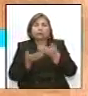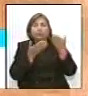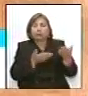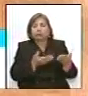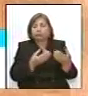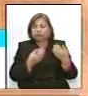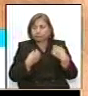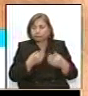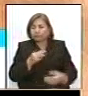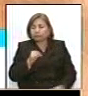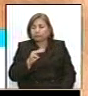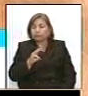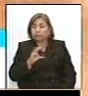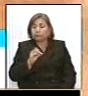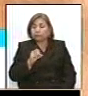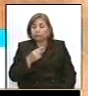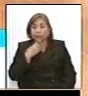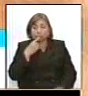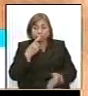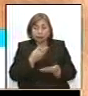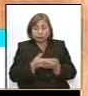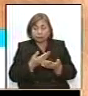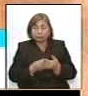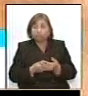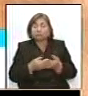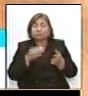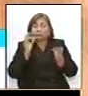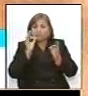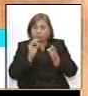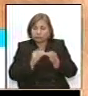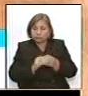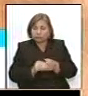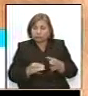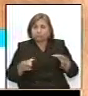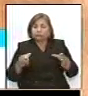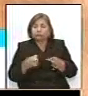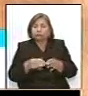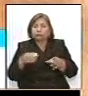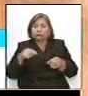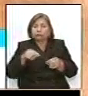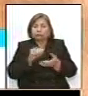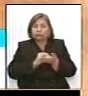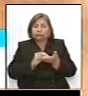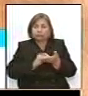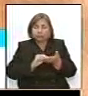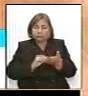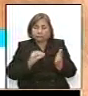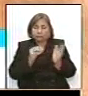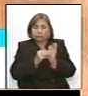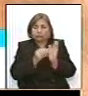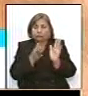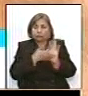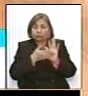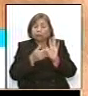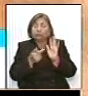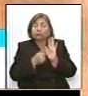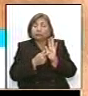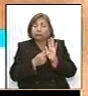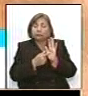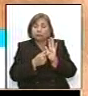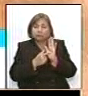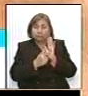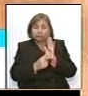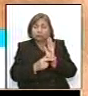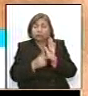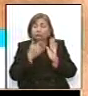Mayor. Esta afirmación fue ratificada por el congresista denunciado en sus escritos de descargo, al señalar, y cito